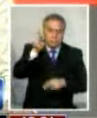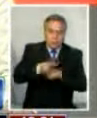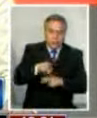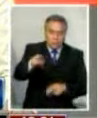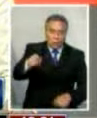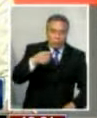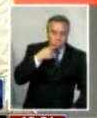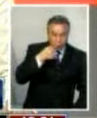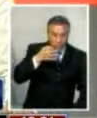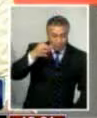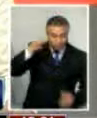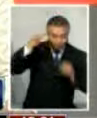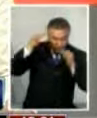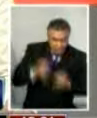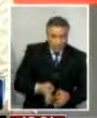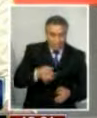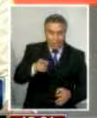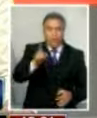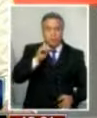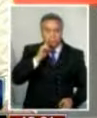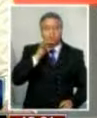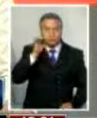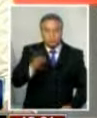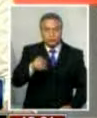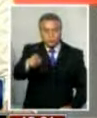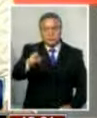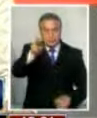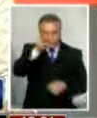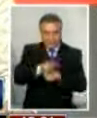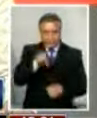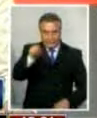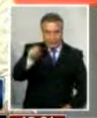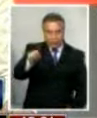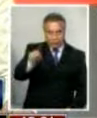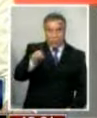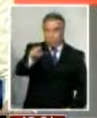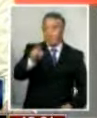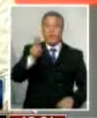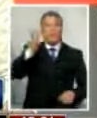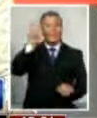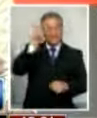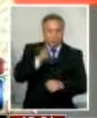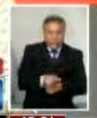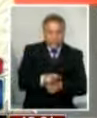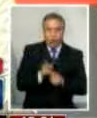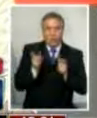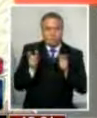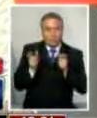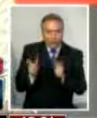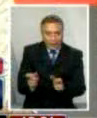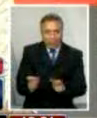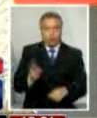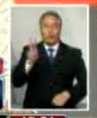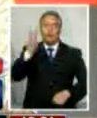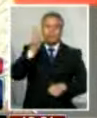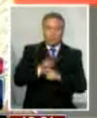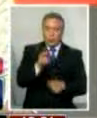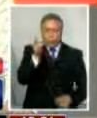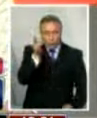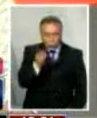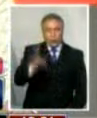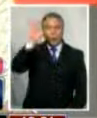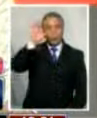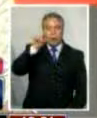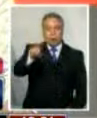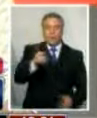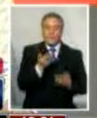y especialmente la credibilidad del testigo. Y nunca puede ser un testigo protegido la única fuente, la